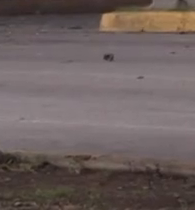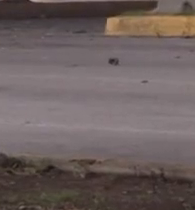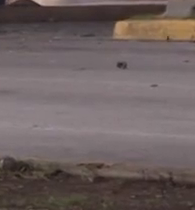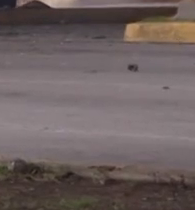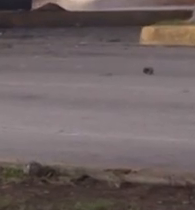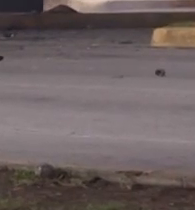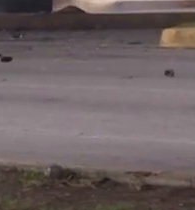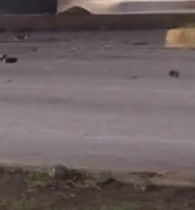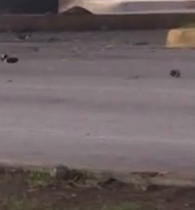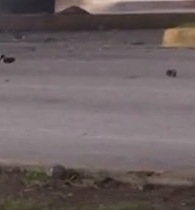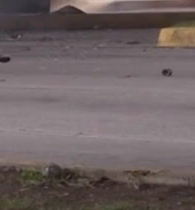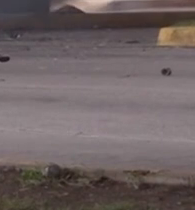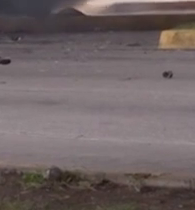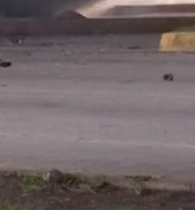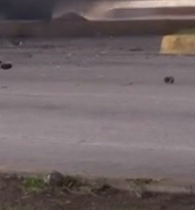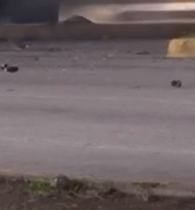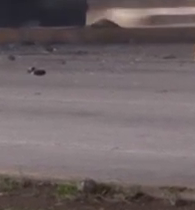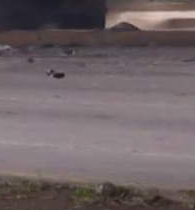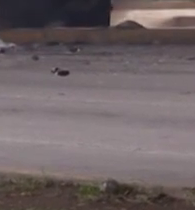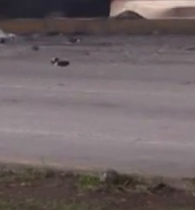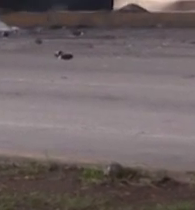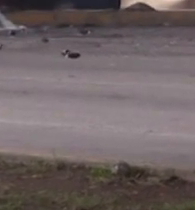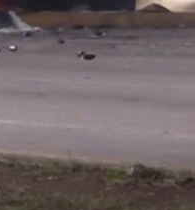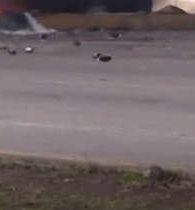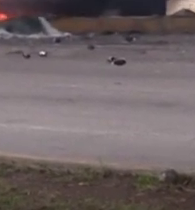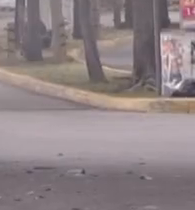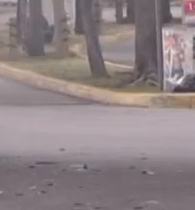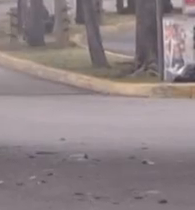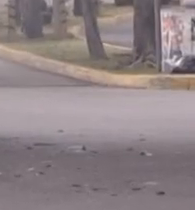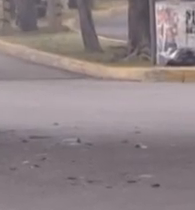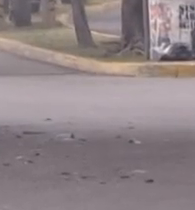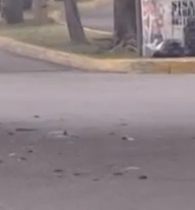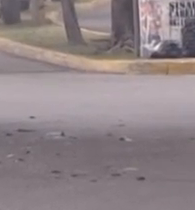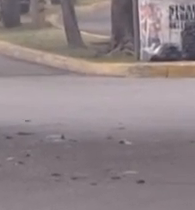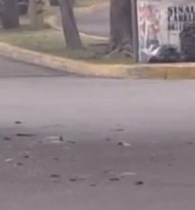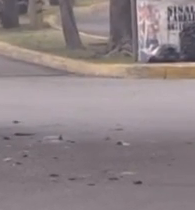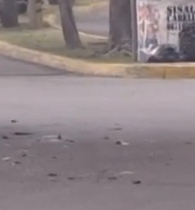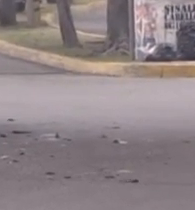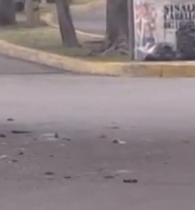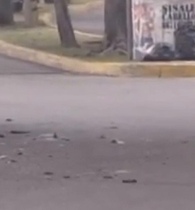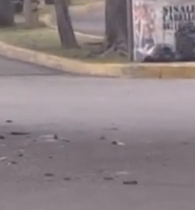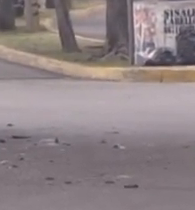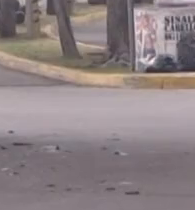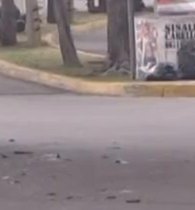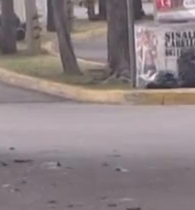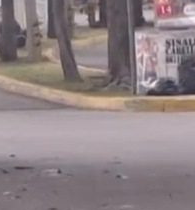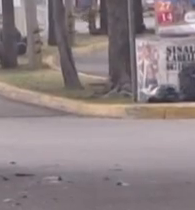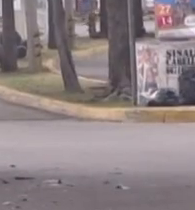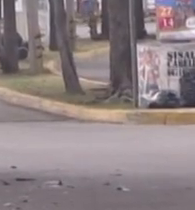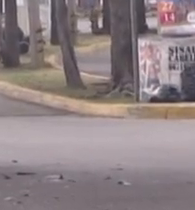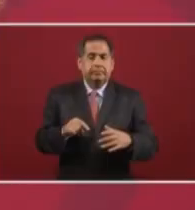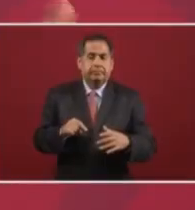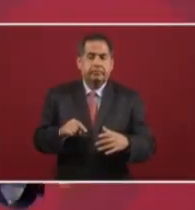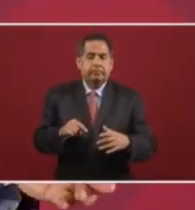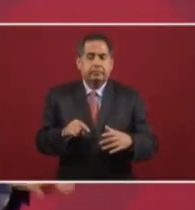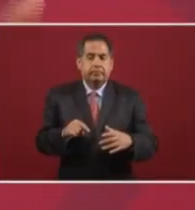brevemente la tarde del jueves en Culiacán, capital del estado de Sinaloa, pero fue liberado cuando su cártel respondió con una violenta batalla en las calles de la